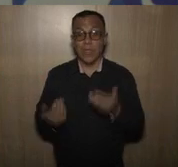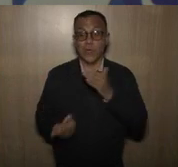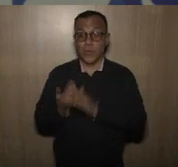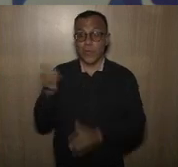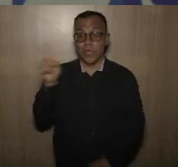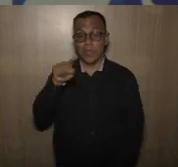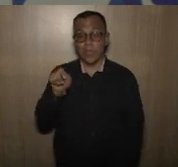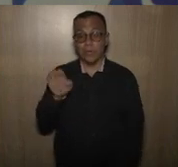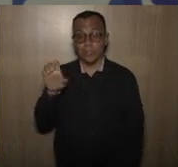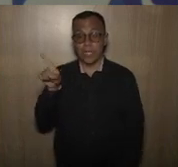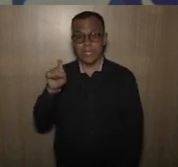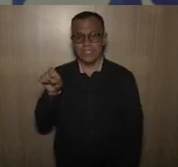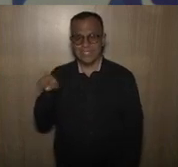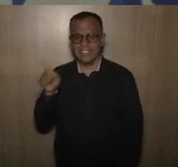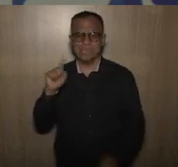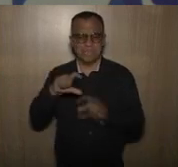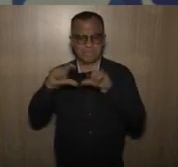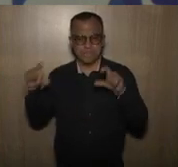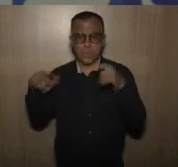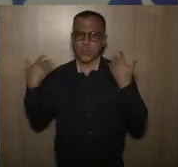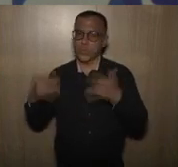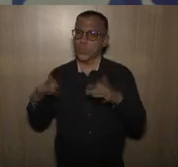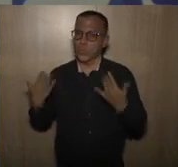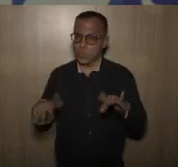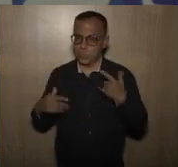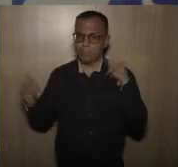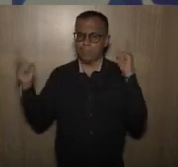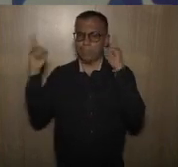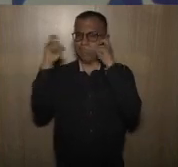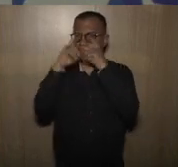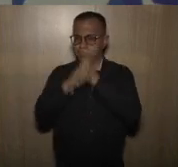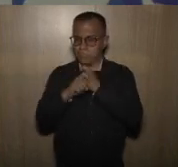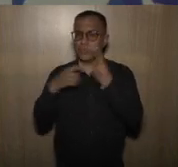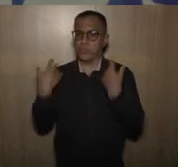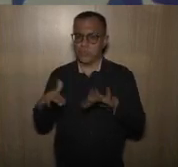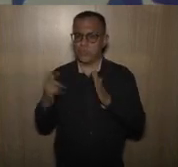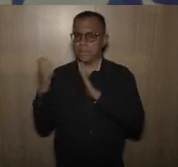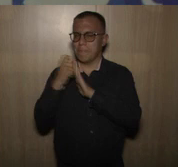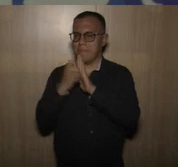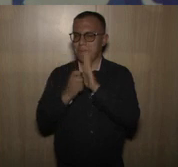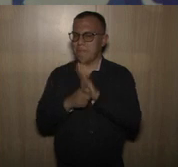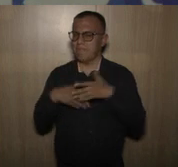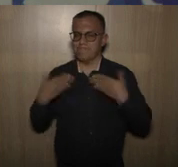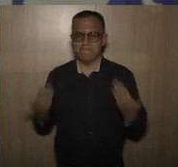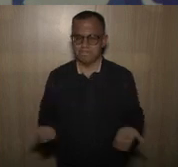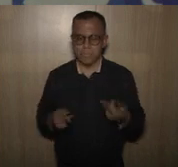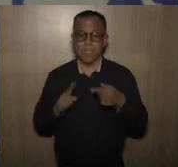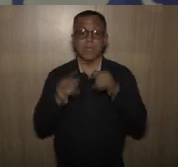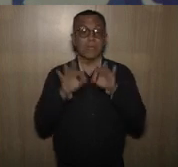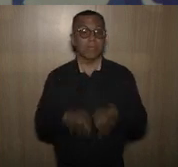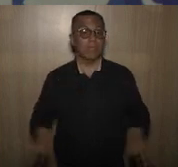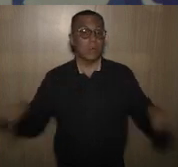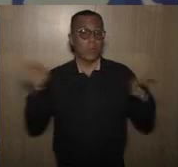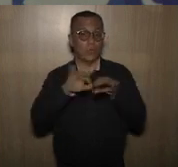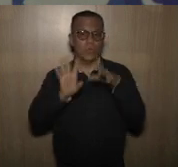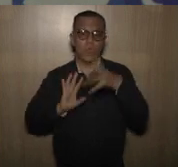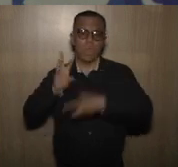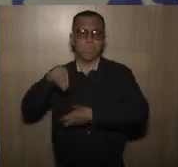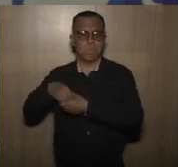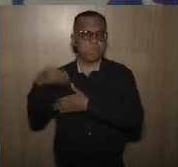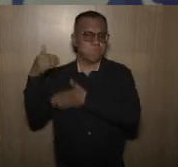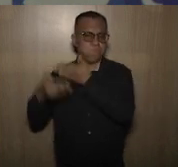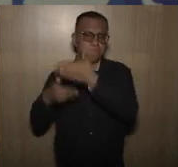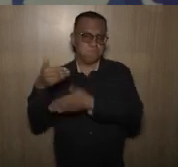el que obtuvimos como consiguiente valiosas reflexiones sobre puntos clave como la importancia en la articulación